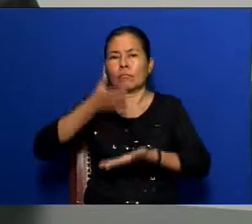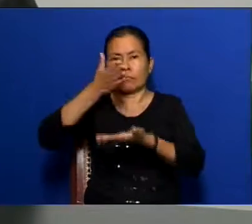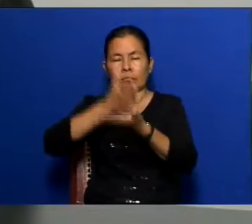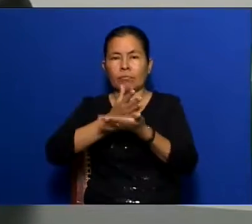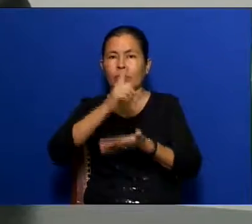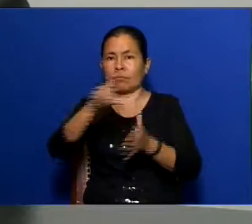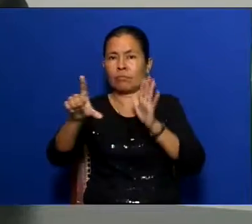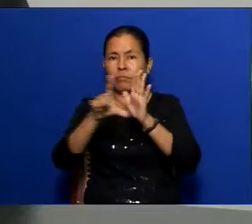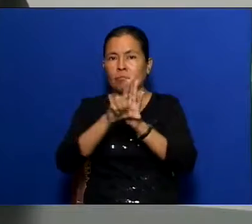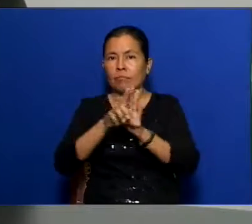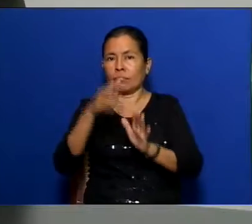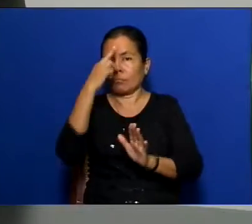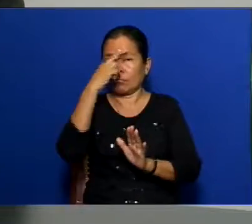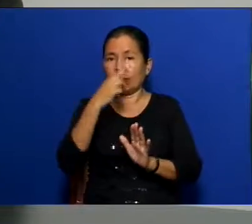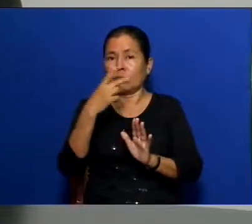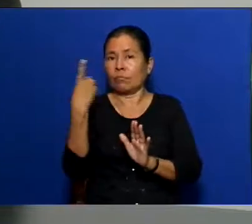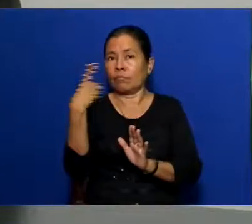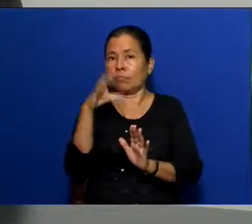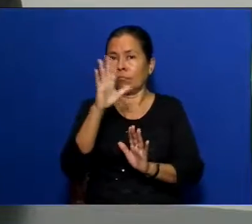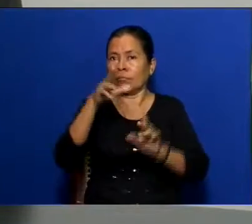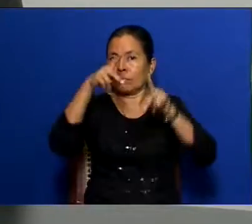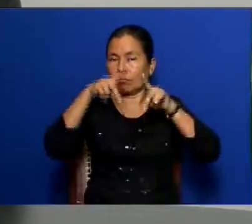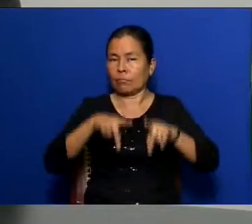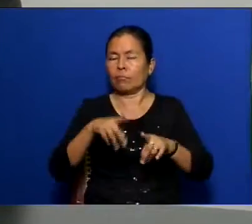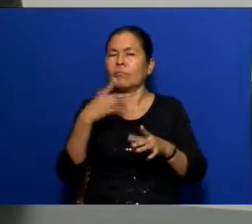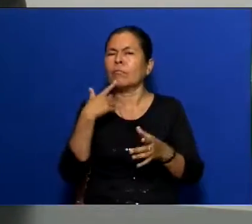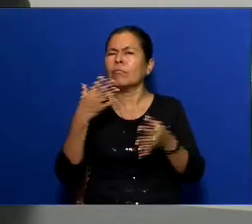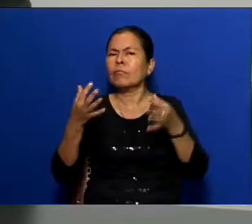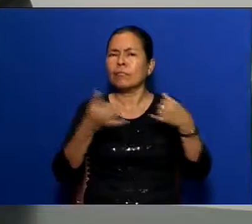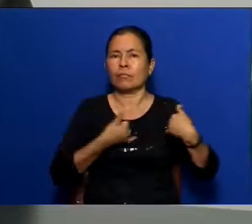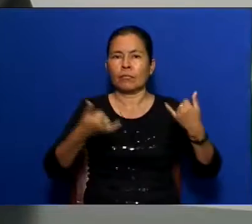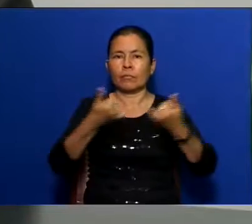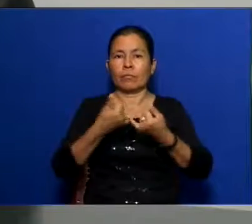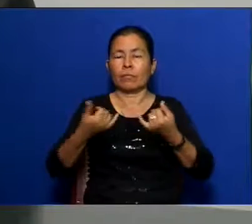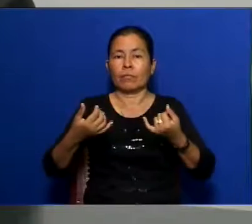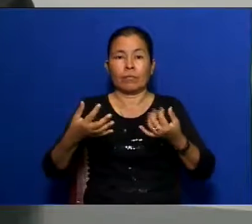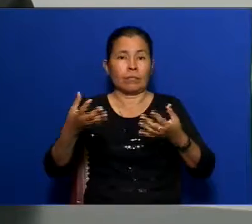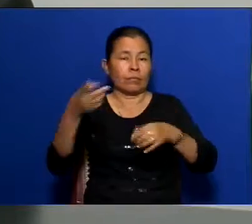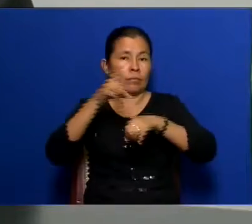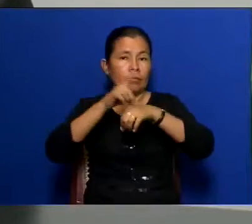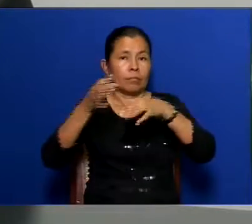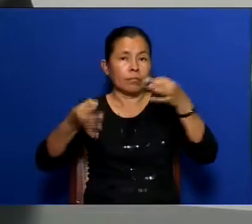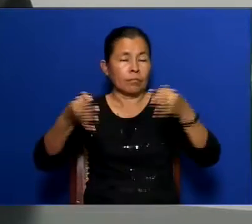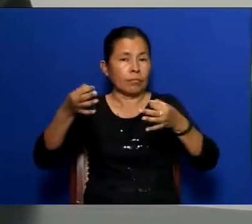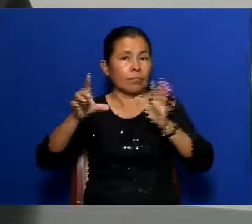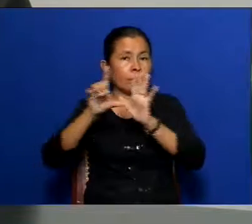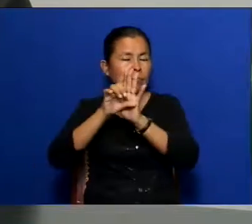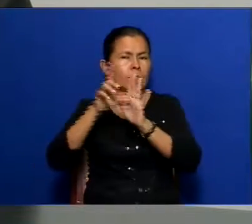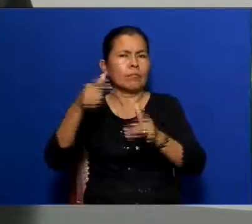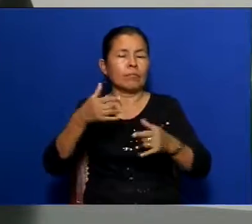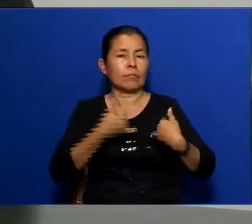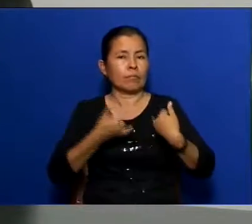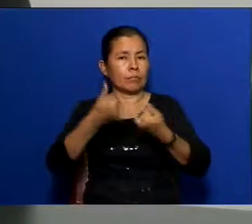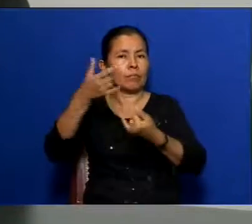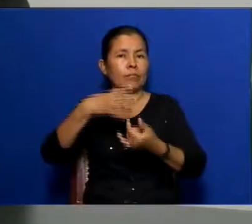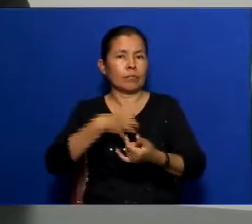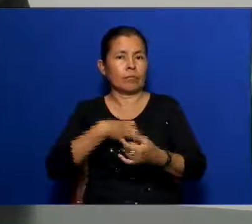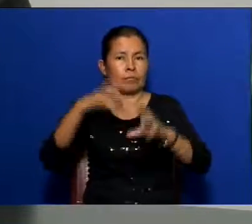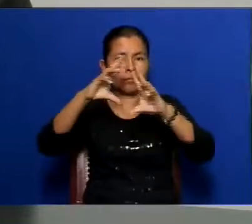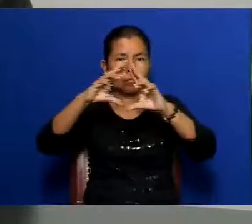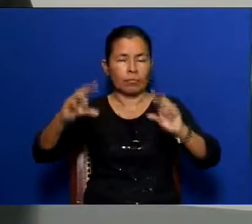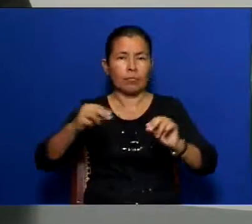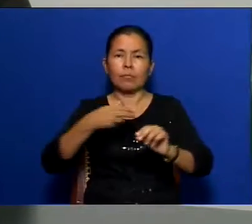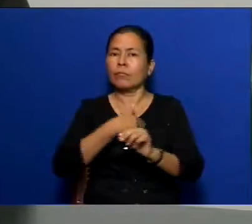delitos. En otras palabras, el Instituto de Medicina Legal es la institución de Nicaragua